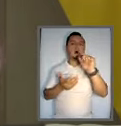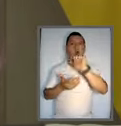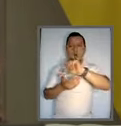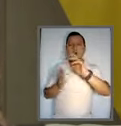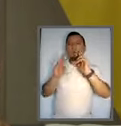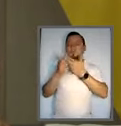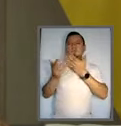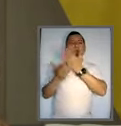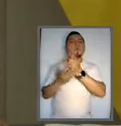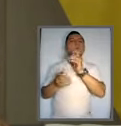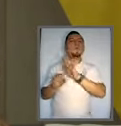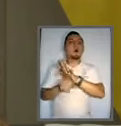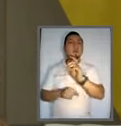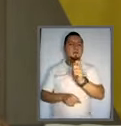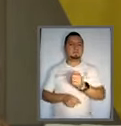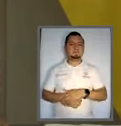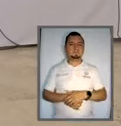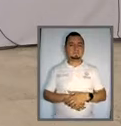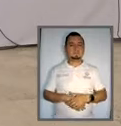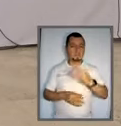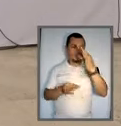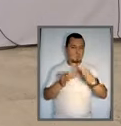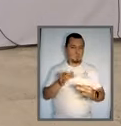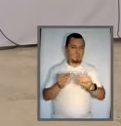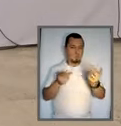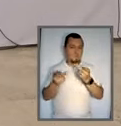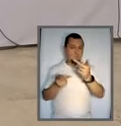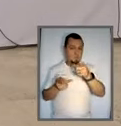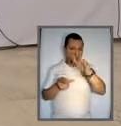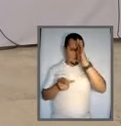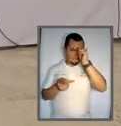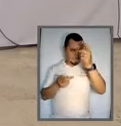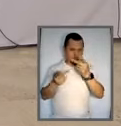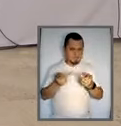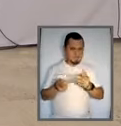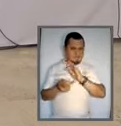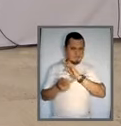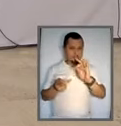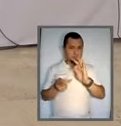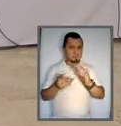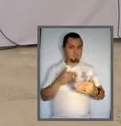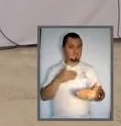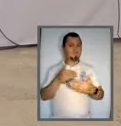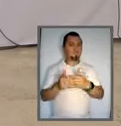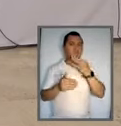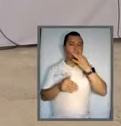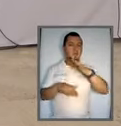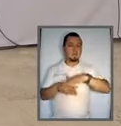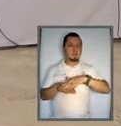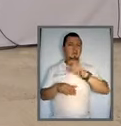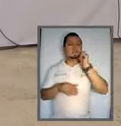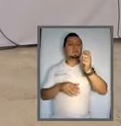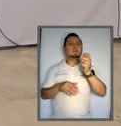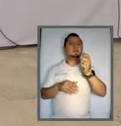reúnan y con mucho gusto les damos la información. Por último, gobernador, ¿estaría usted en condiciones de poder adelantar